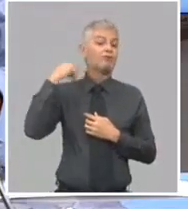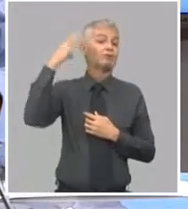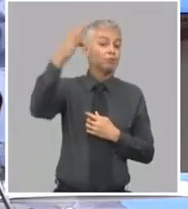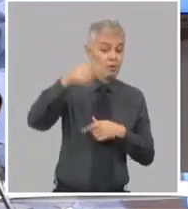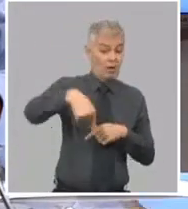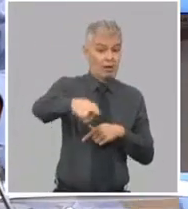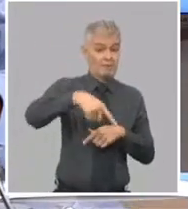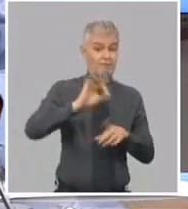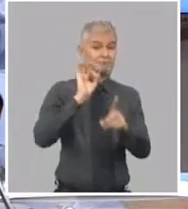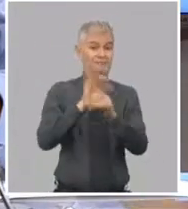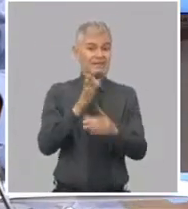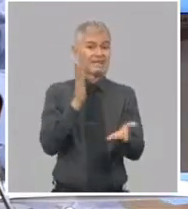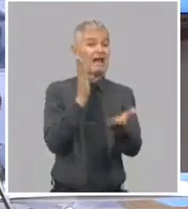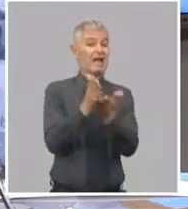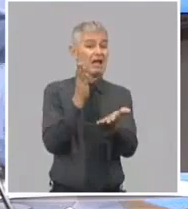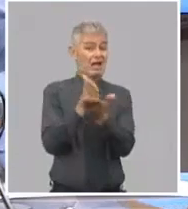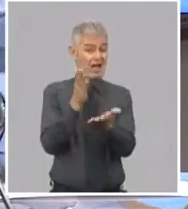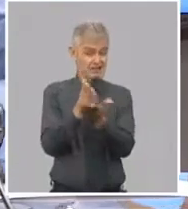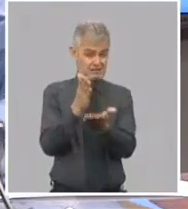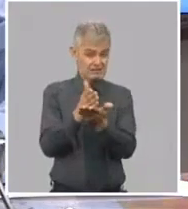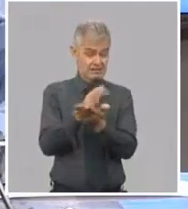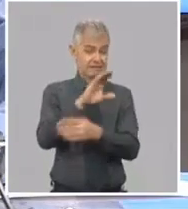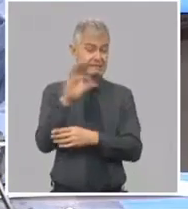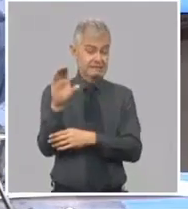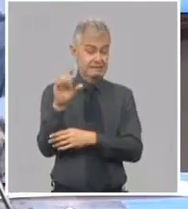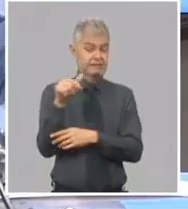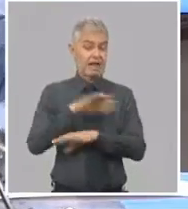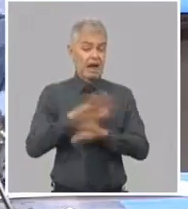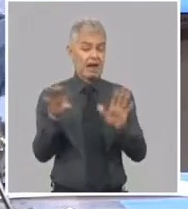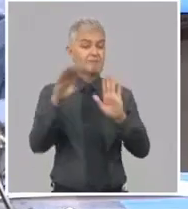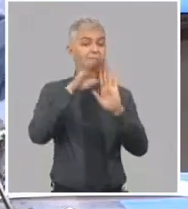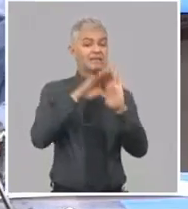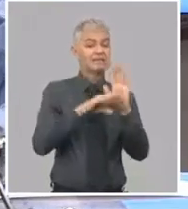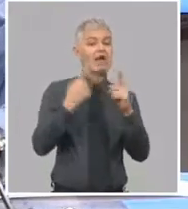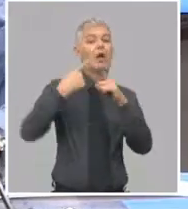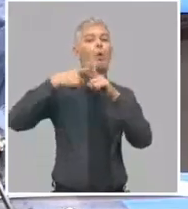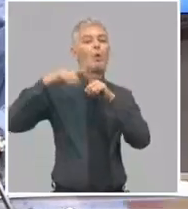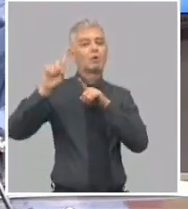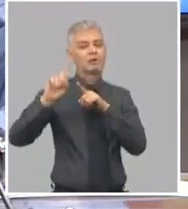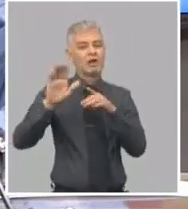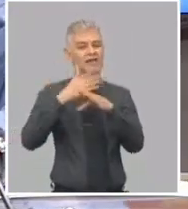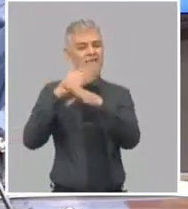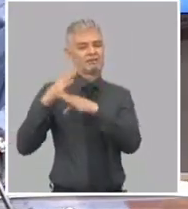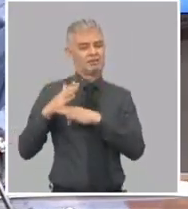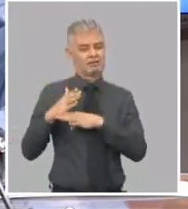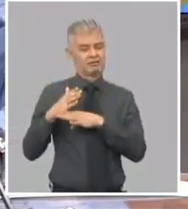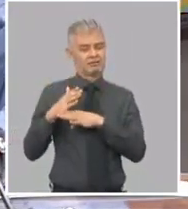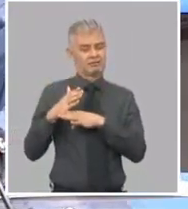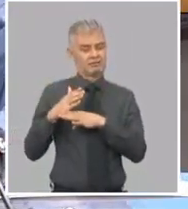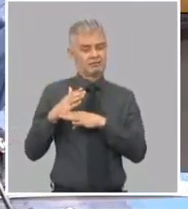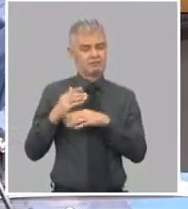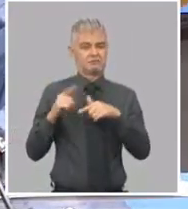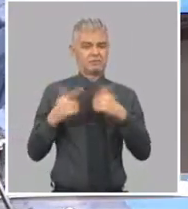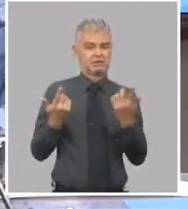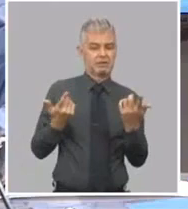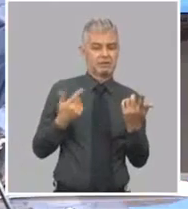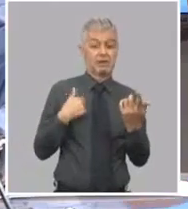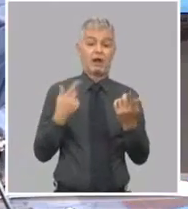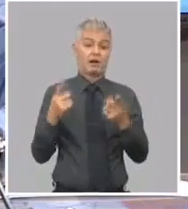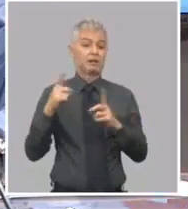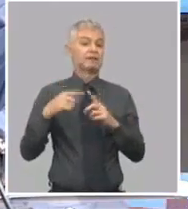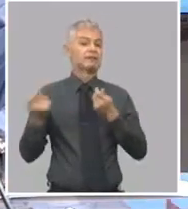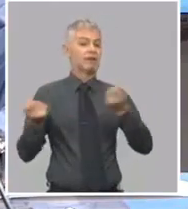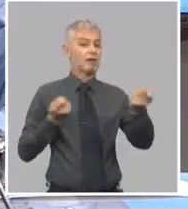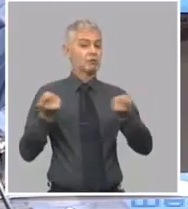de las clases las medidas que vamos a adoptar adicionales también para tratar de que la